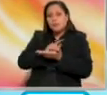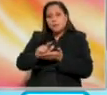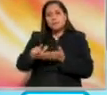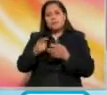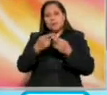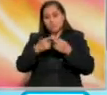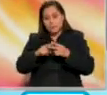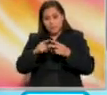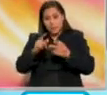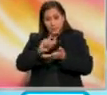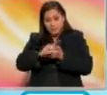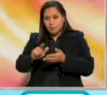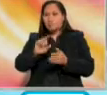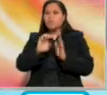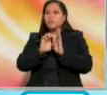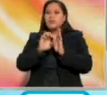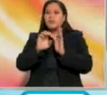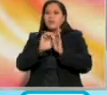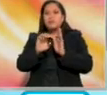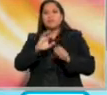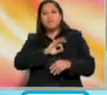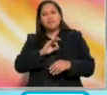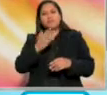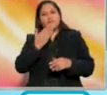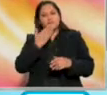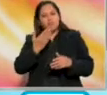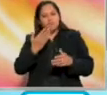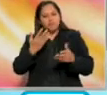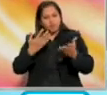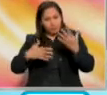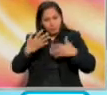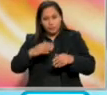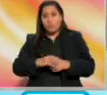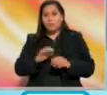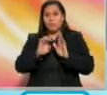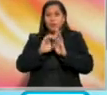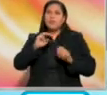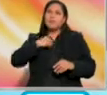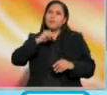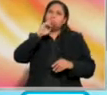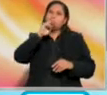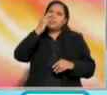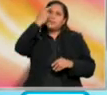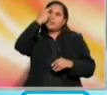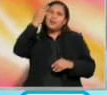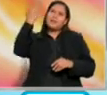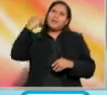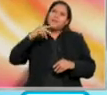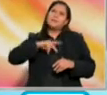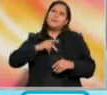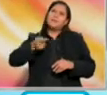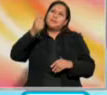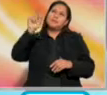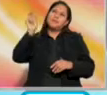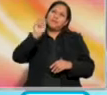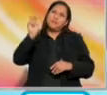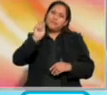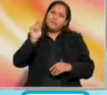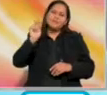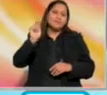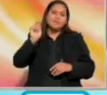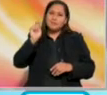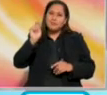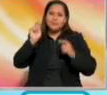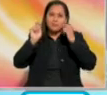ejemplo. Y entonces empezar a platicar de estas cosas, ¿no? A lo mejor tú como mamá dices, pues yo me acuerdo cuando tuve mi primer novio. En fin, empezar